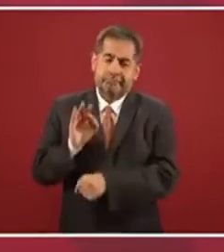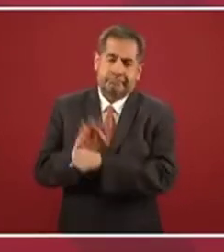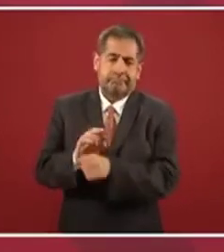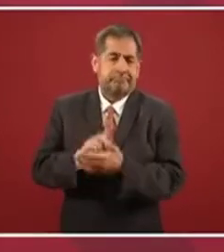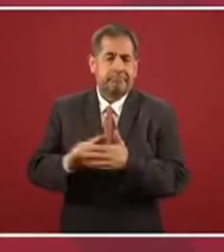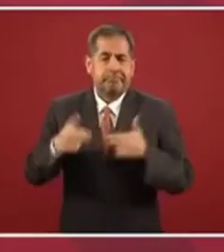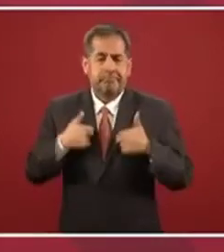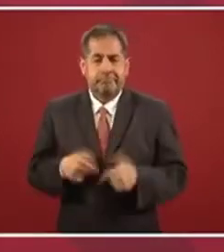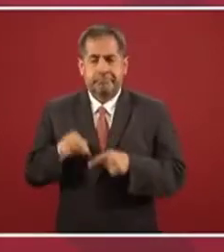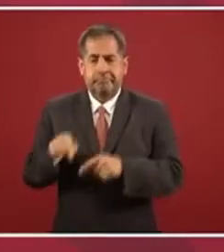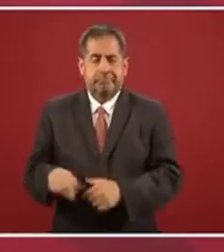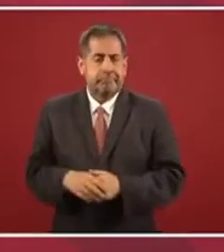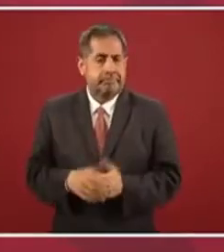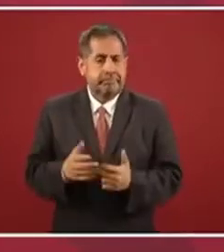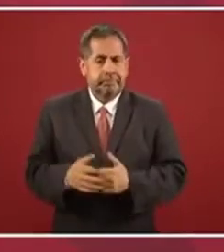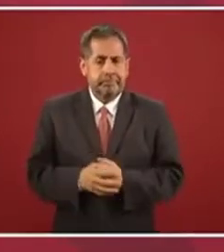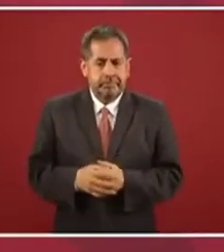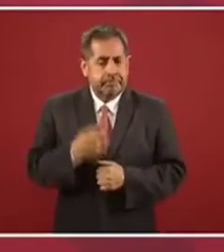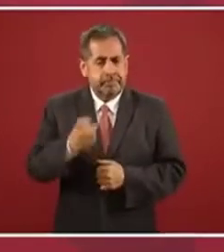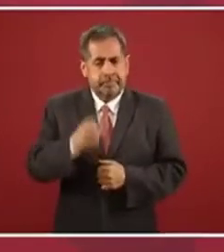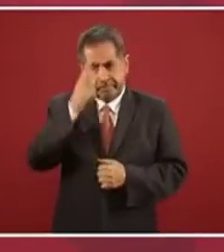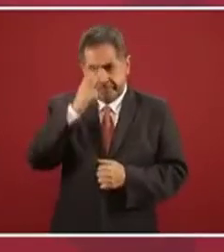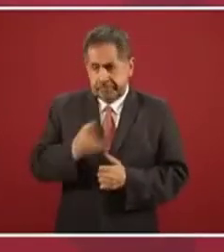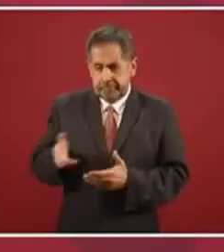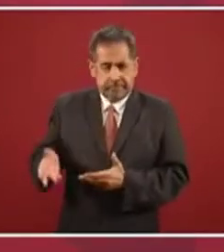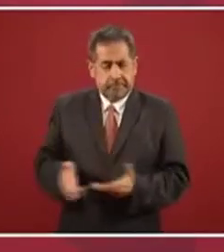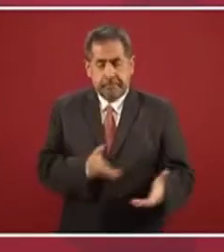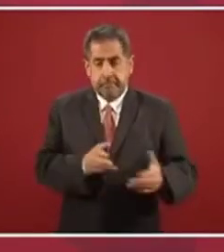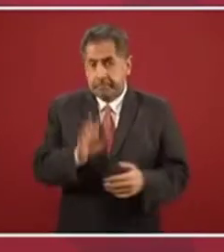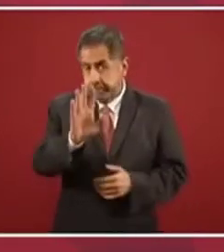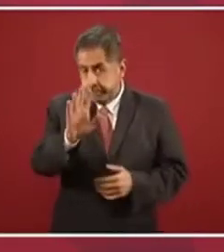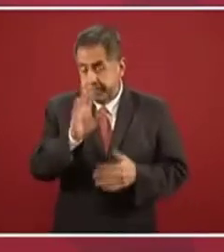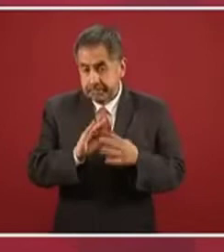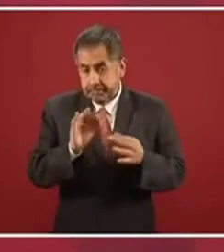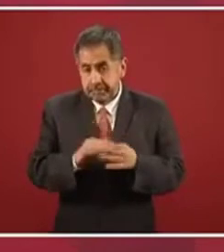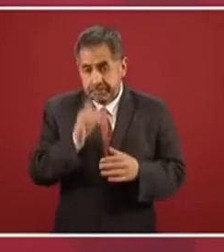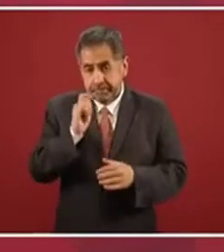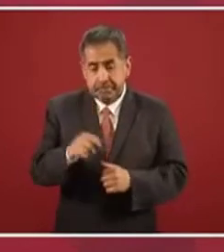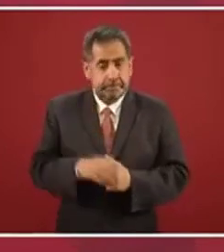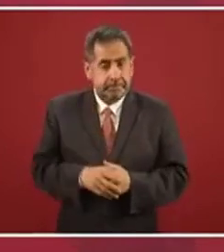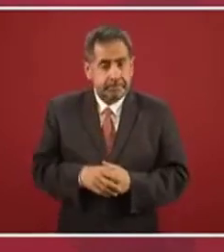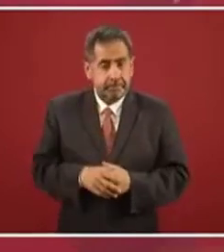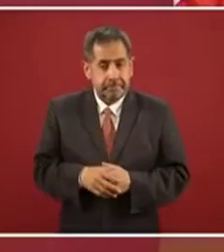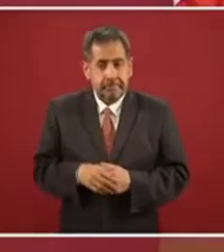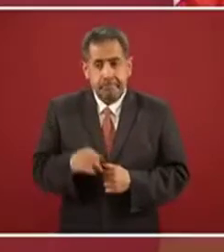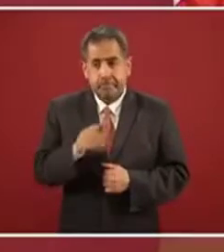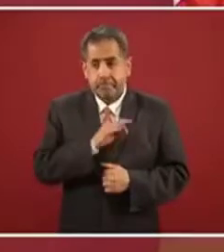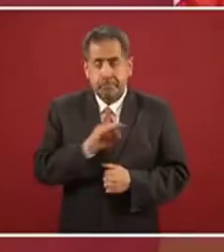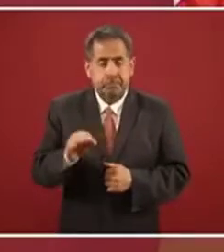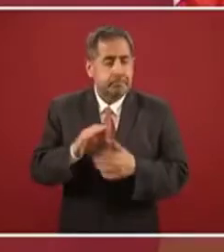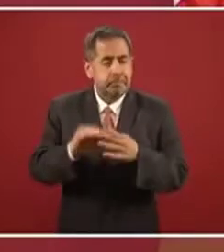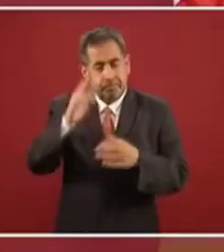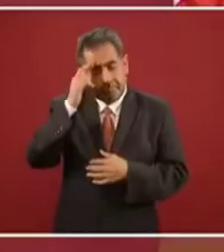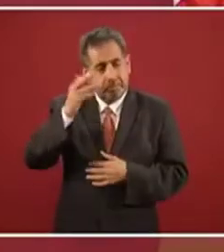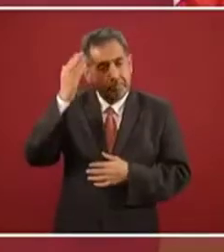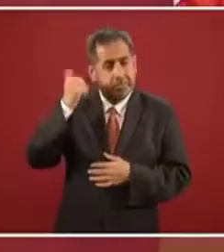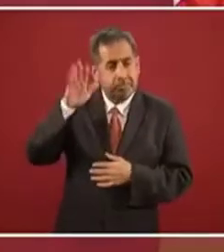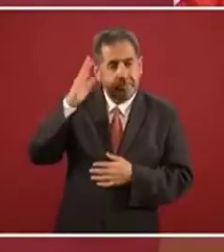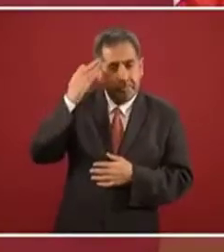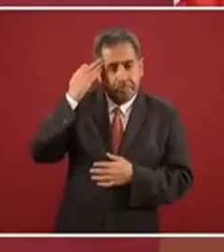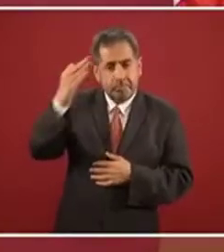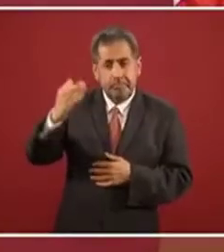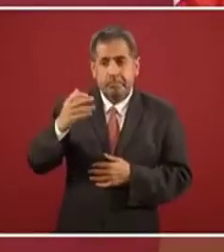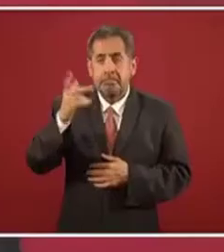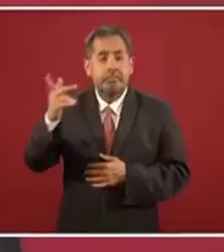humanos. Entonces, eso es lo que está haciendo México. Por cierto, eso mismo se pudo haber argumentado cuando fue la Guerra